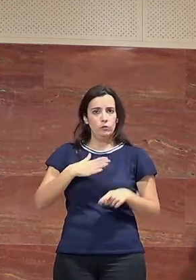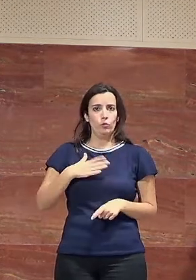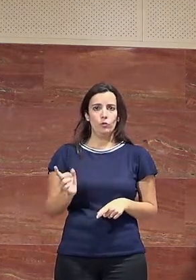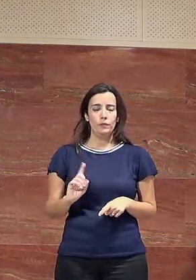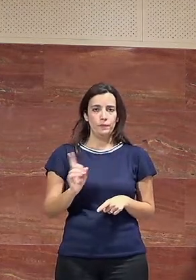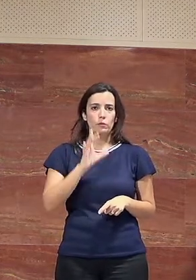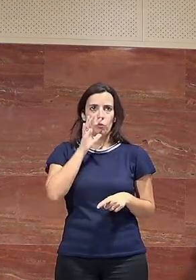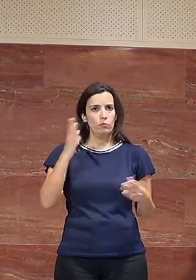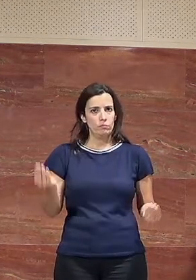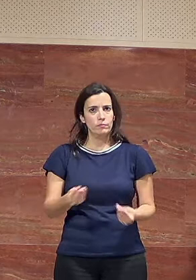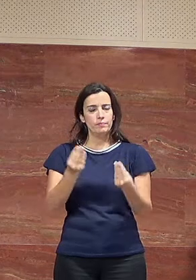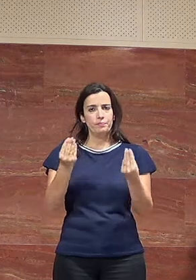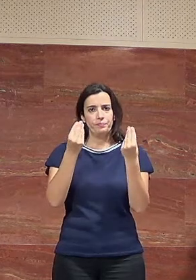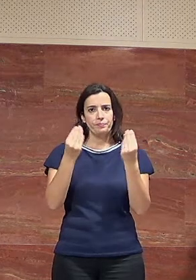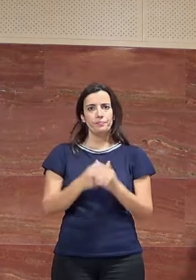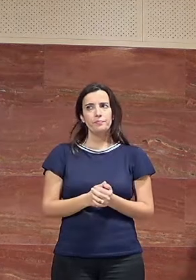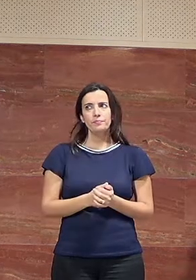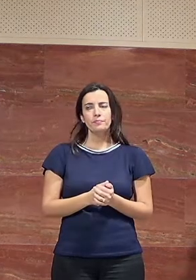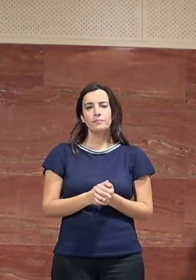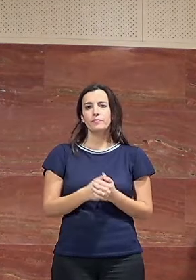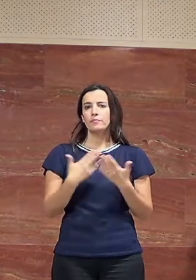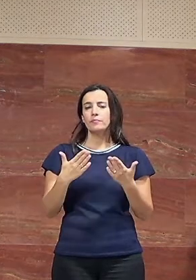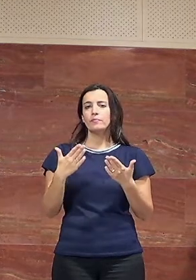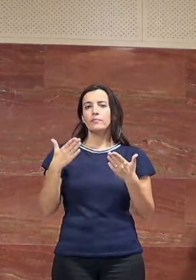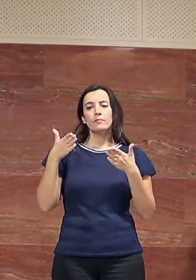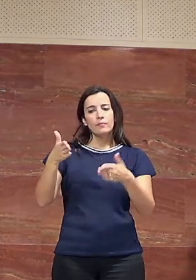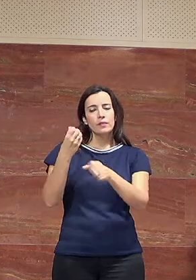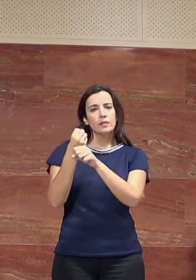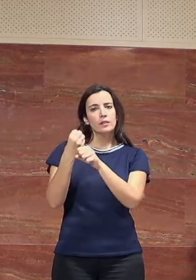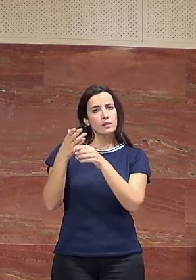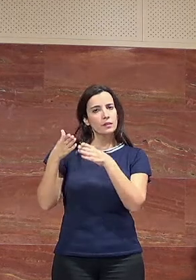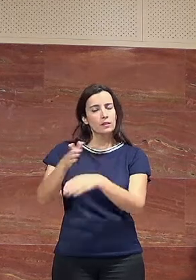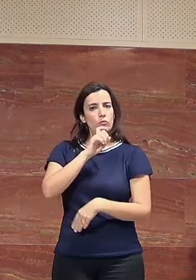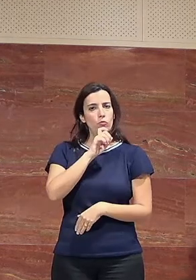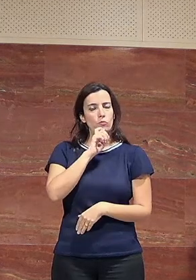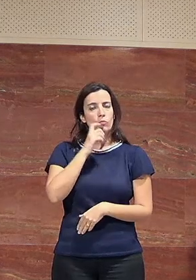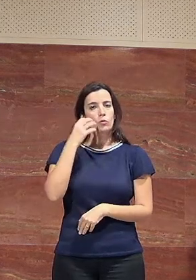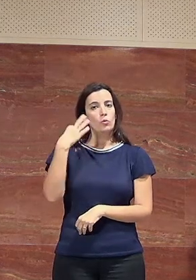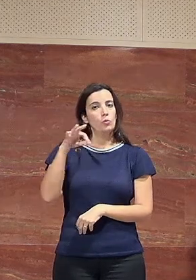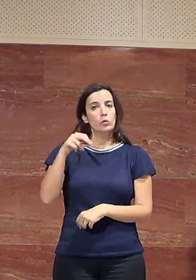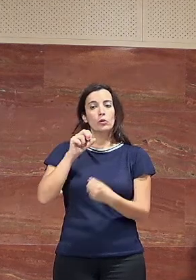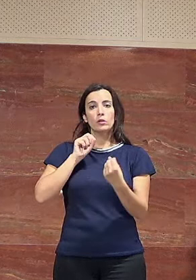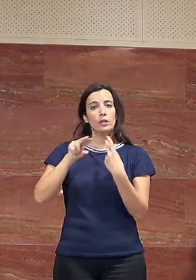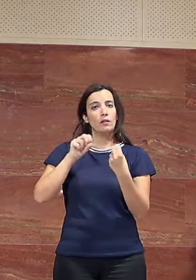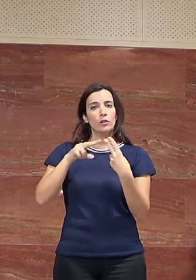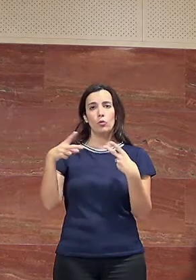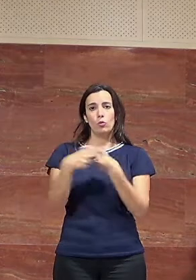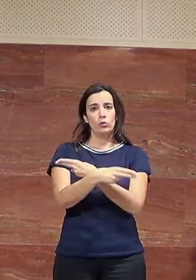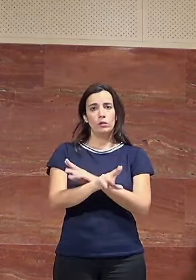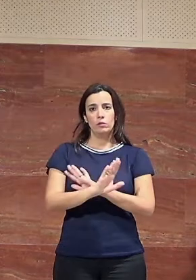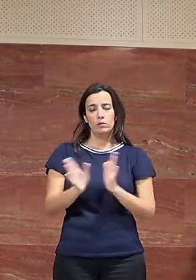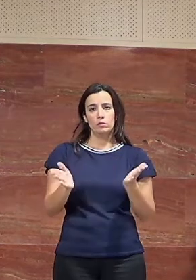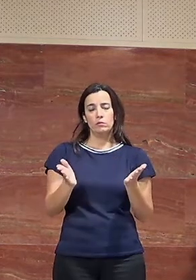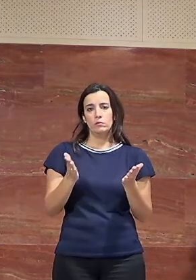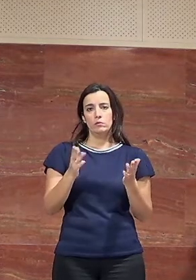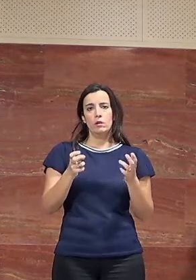Entonces, y la forma de intervenir, en principio, es simplemente cortando el tráfico. No hay ninguna reurbanización